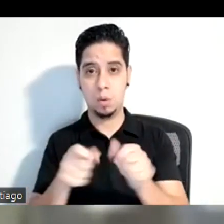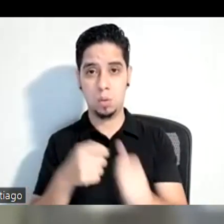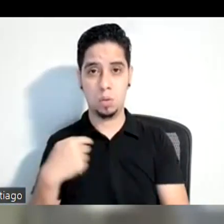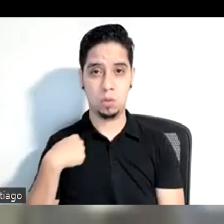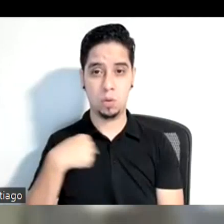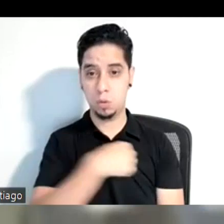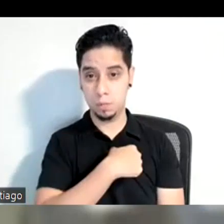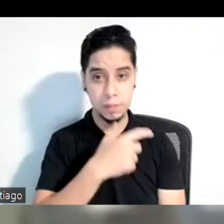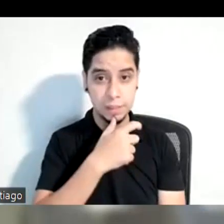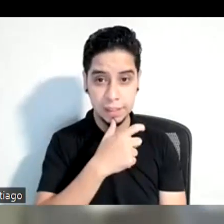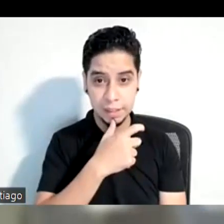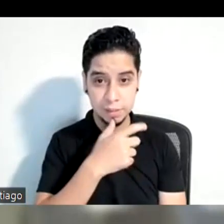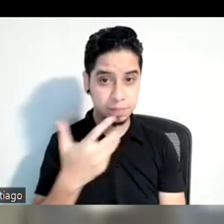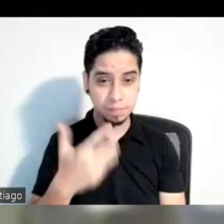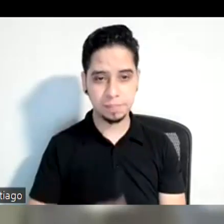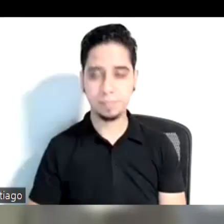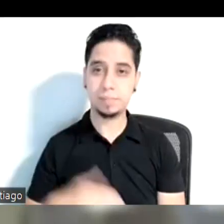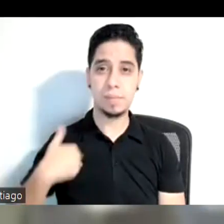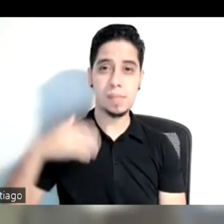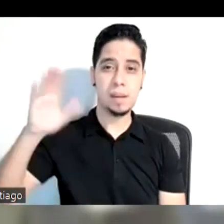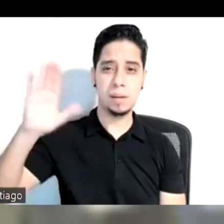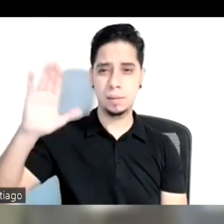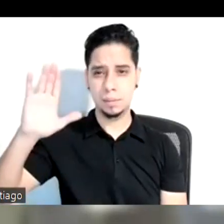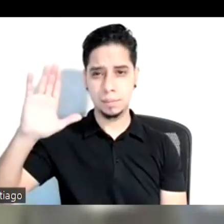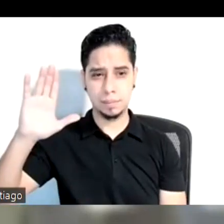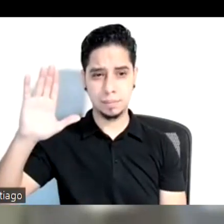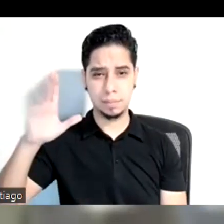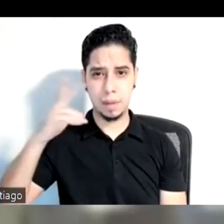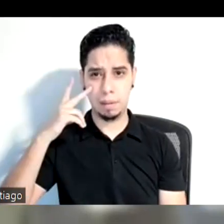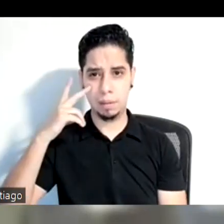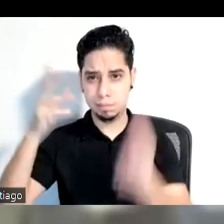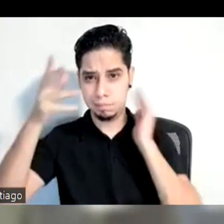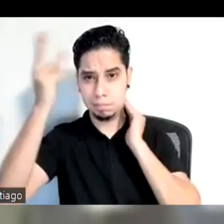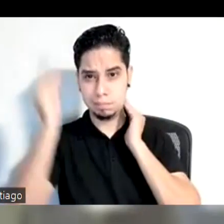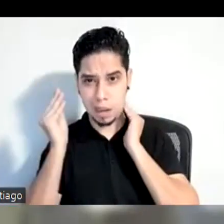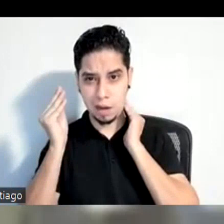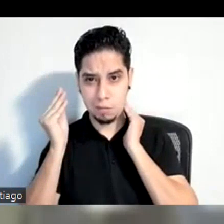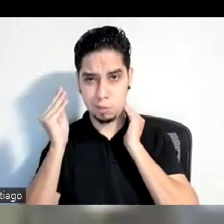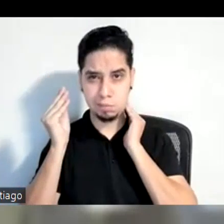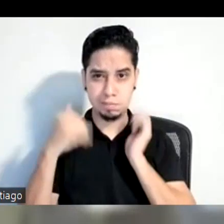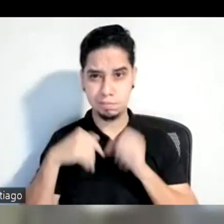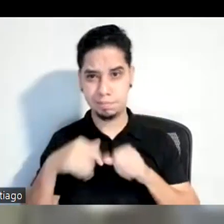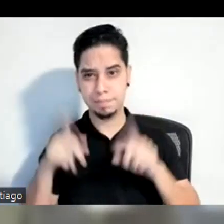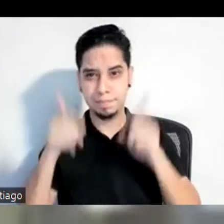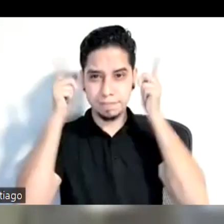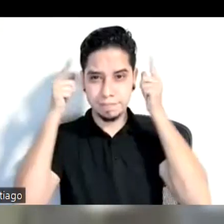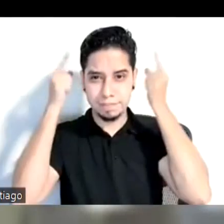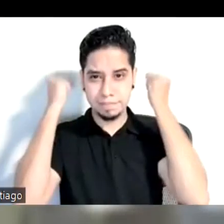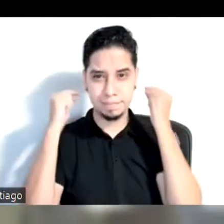¿Quién? Aquí parece que yo estoy como que un medio elfo de Santa Claus, ¿verdad? Entre el verde y el